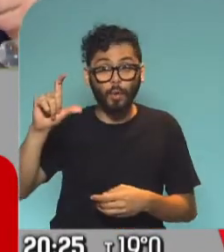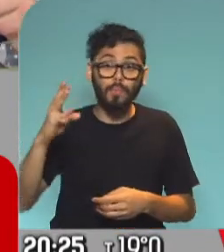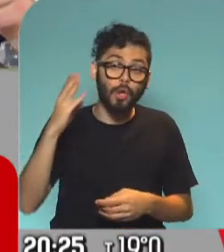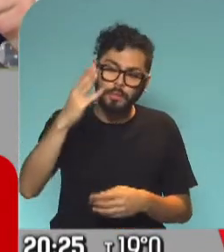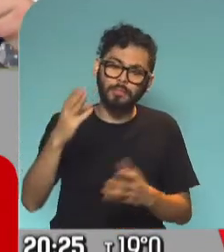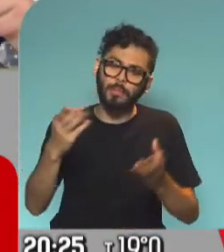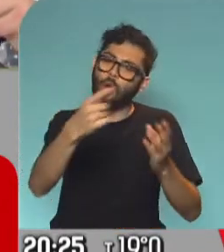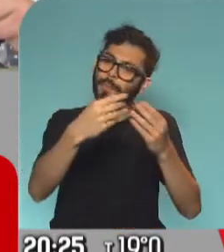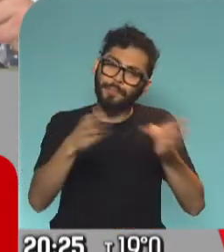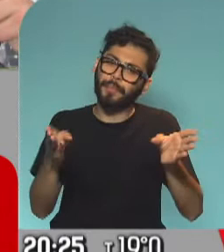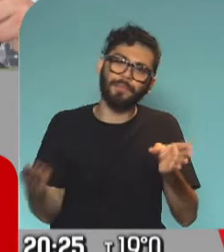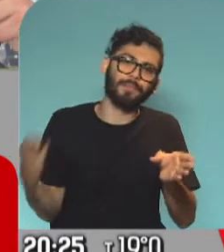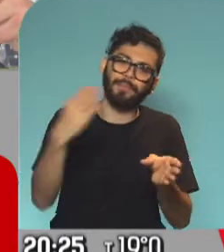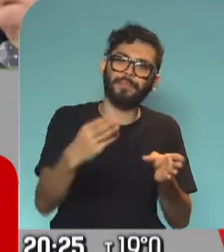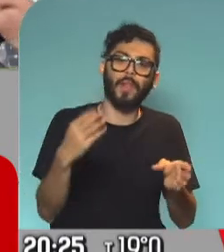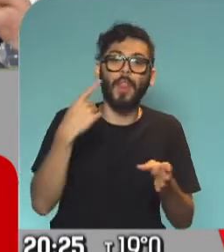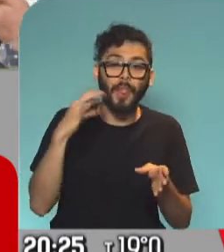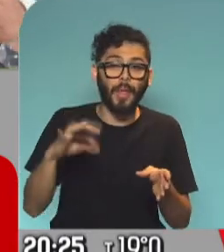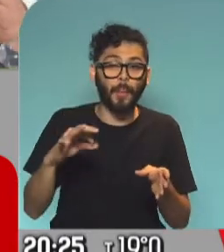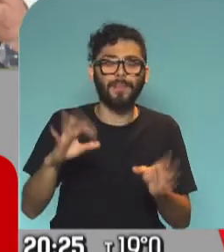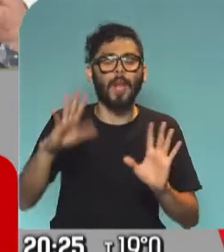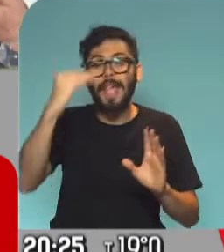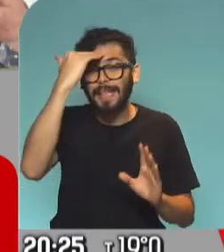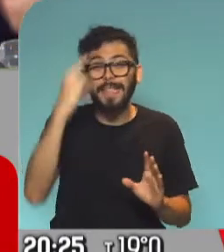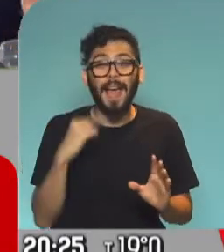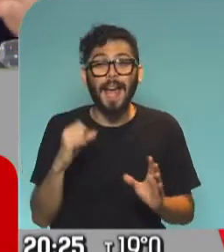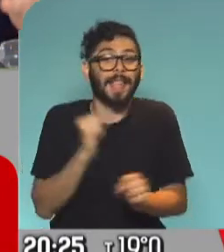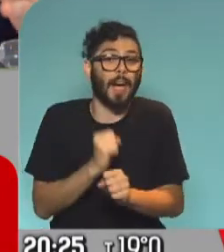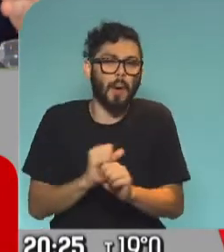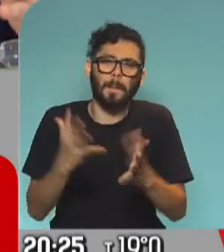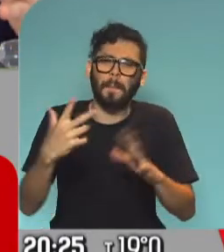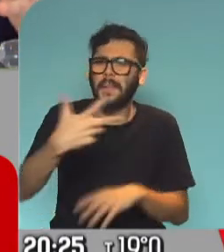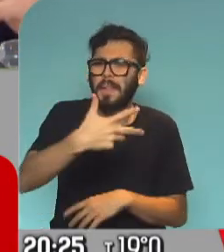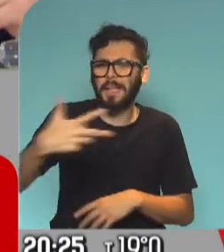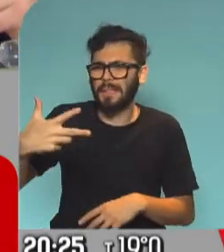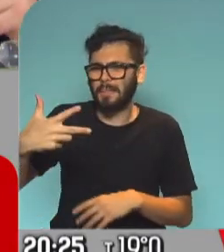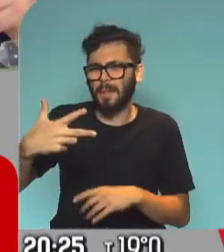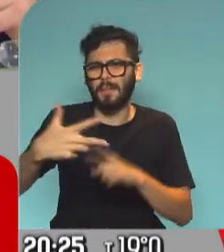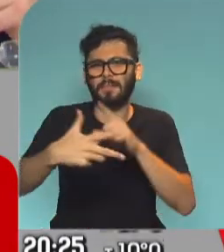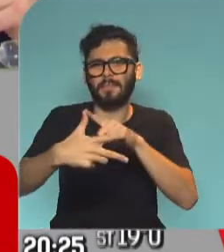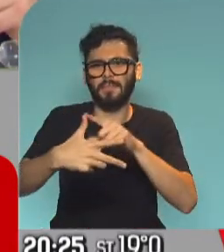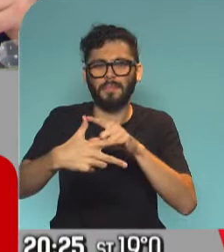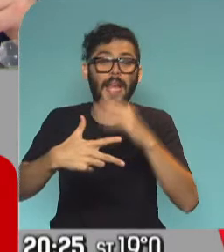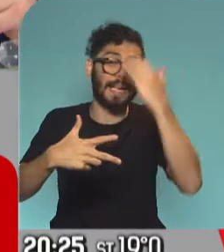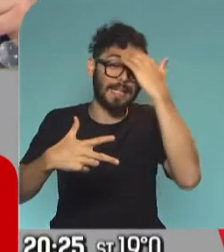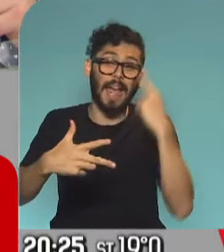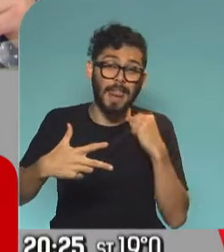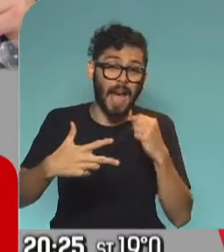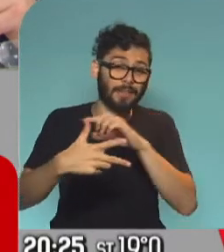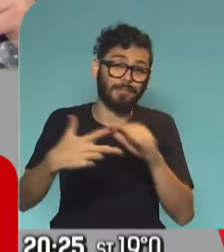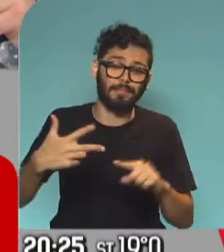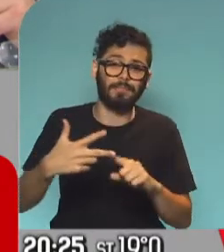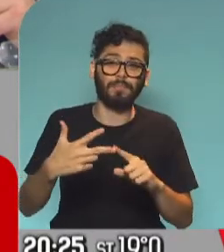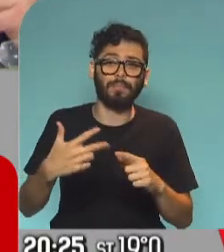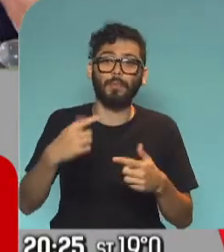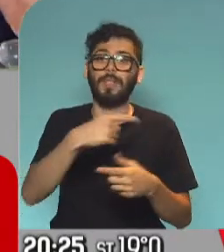hacerlo. Son 15 días hábiles, es decir, que es poco más de 3 semanas, cada semana tiene 15 días, pero la semana que viene, por ejemplo, tiene